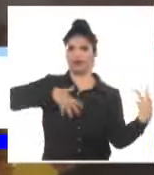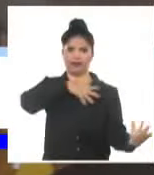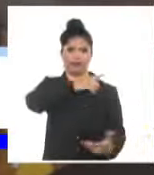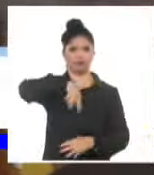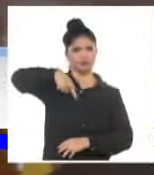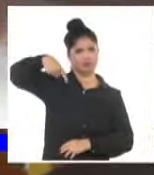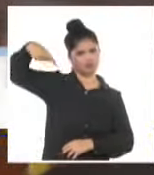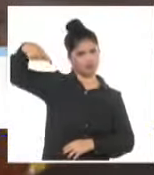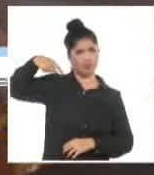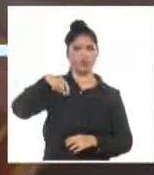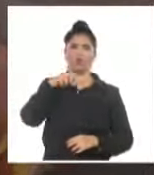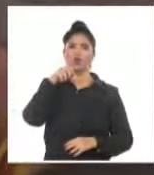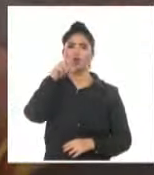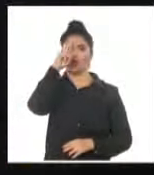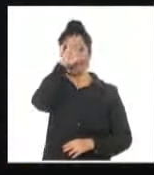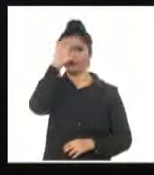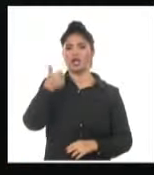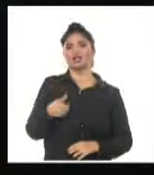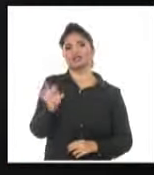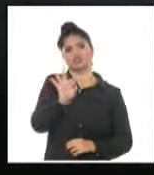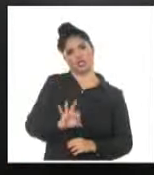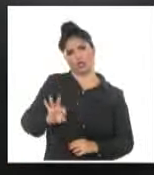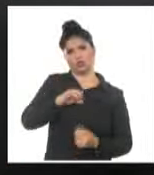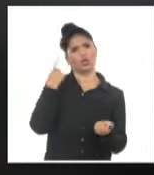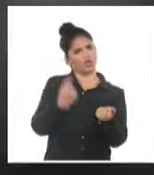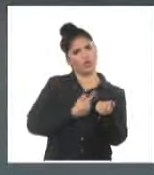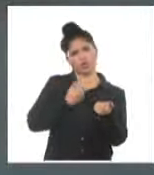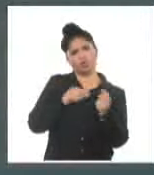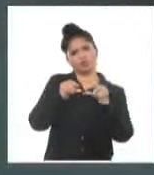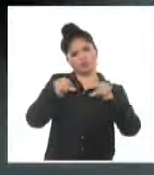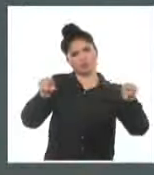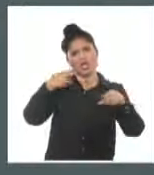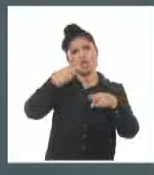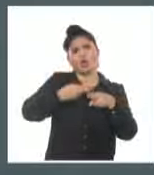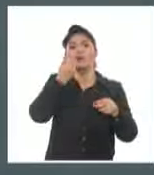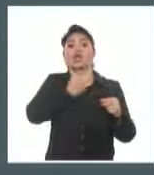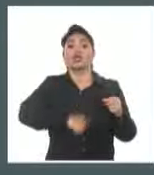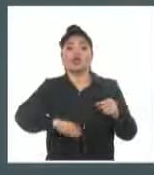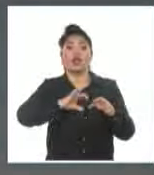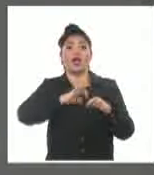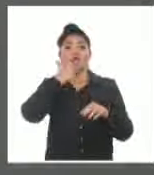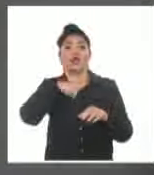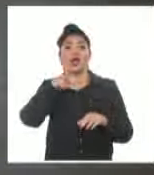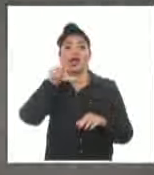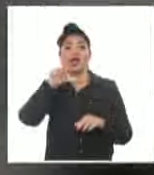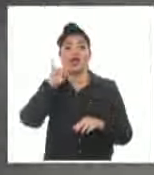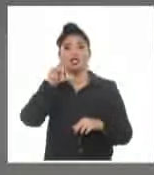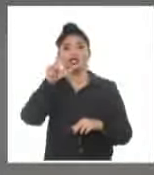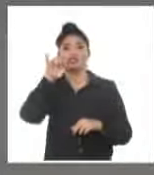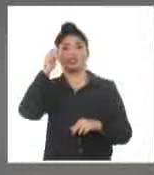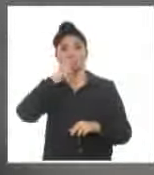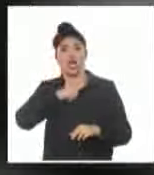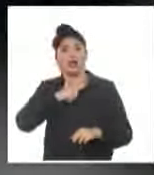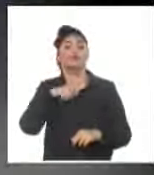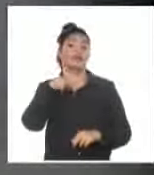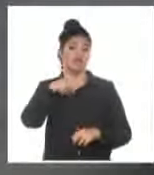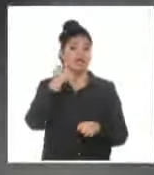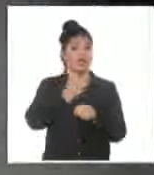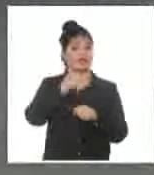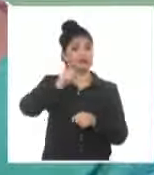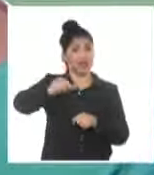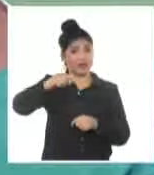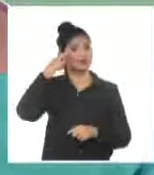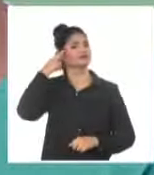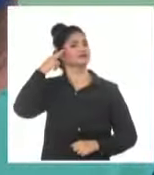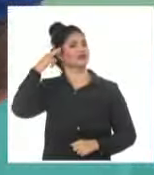de Octubre, conocido popularmente como Hijas de Galicia. El hecho sigue vivo en los testimonios de quienes estaban allí. Y vino